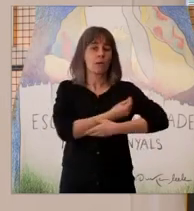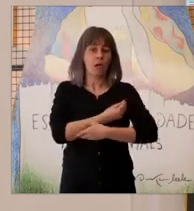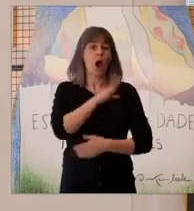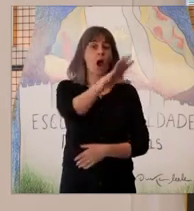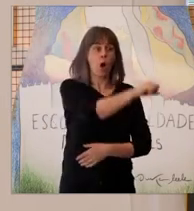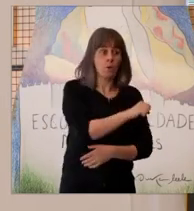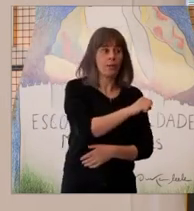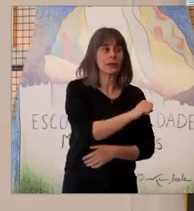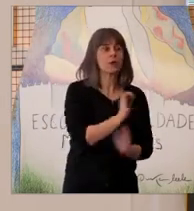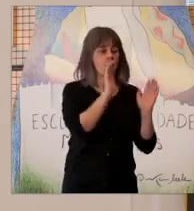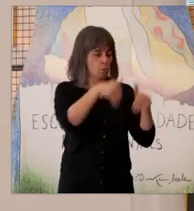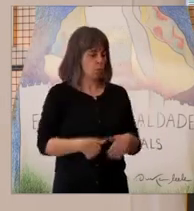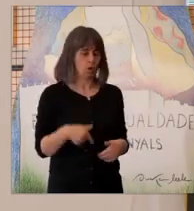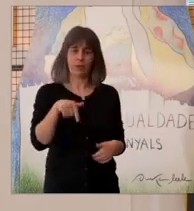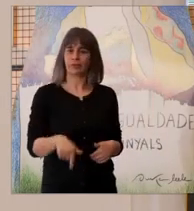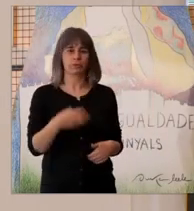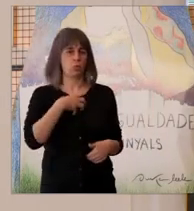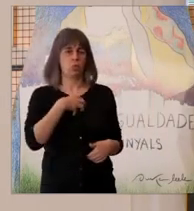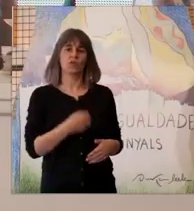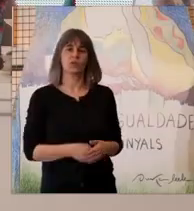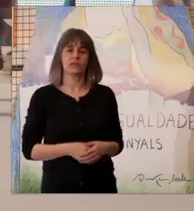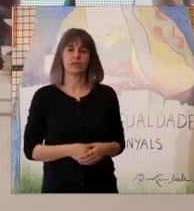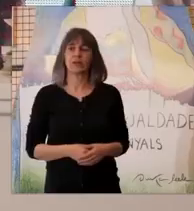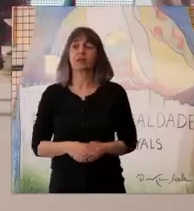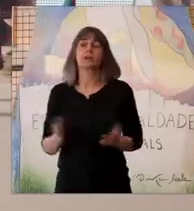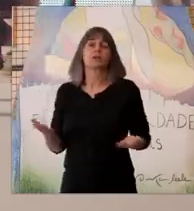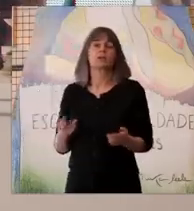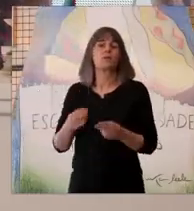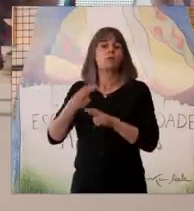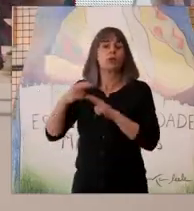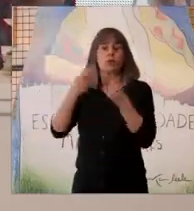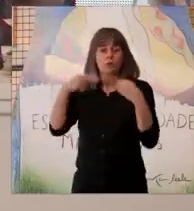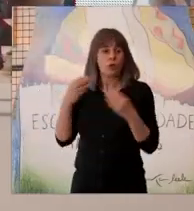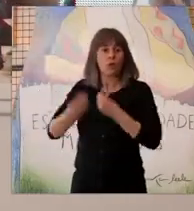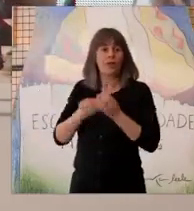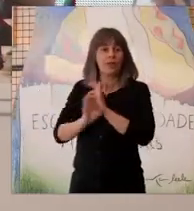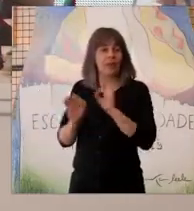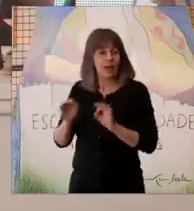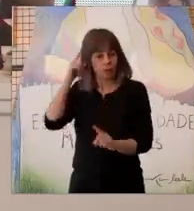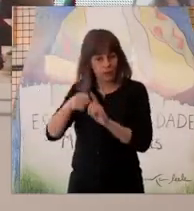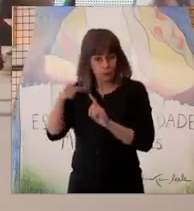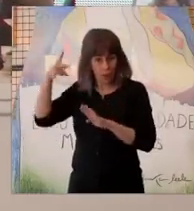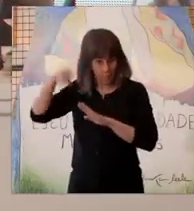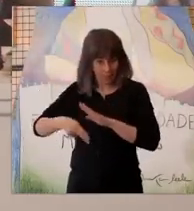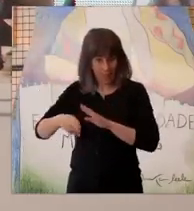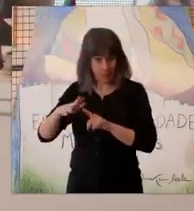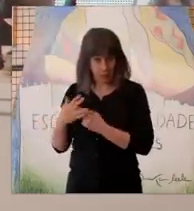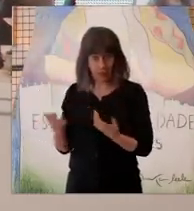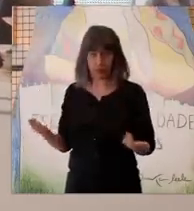no te vienes pues preguntémonos porque las políticas públicas no han hecho nada por cerrar Esas dietas que hay para que esto siga pasando